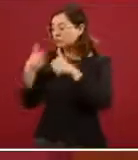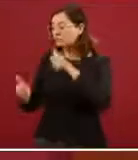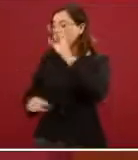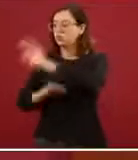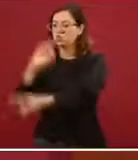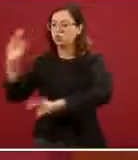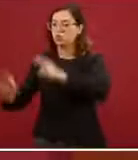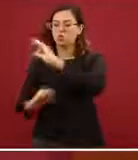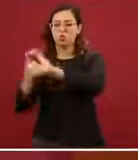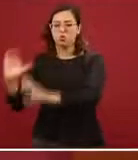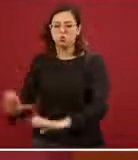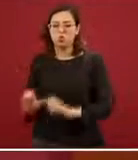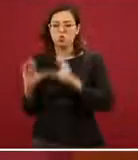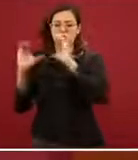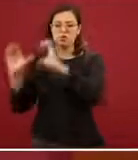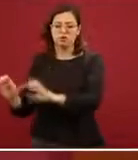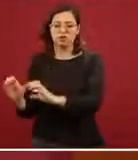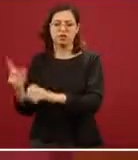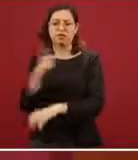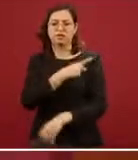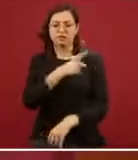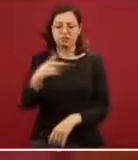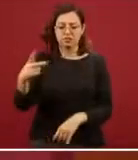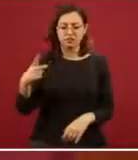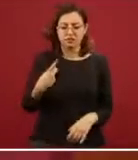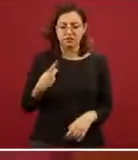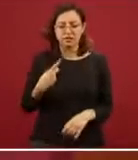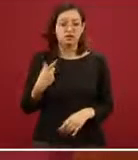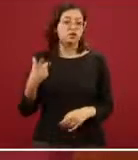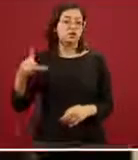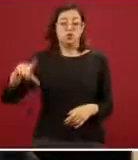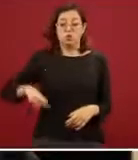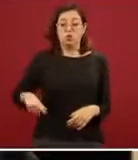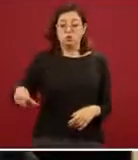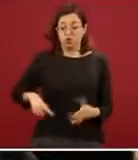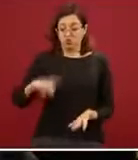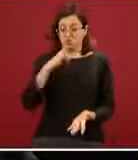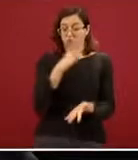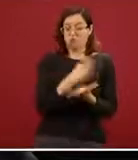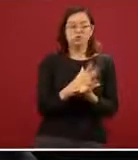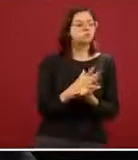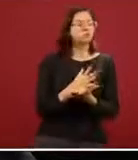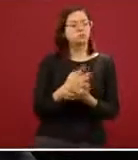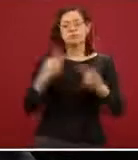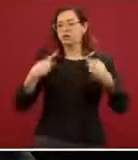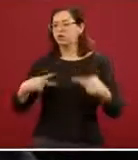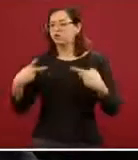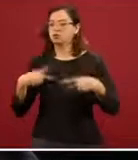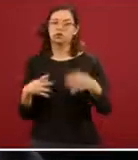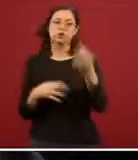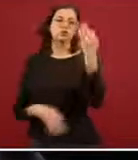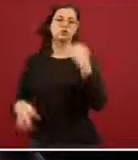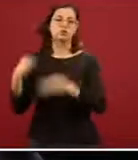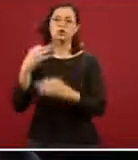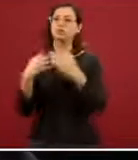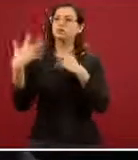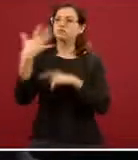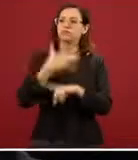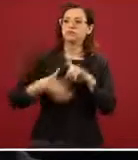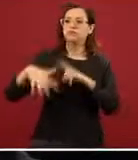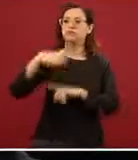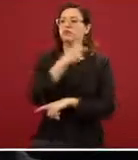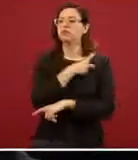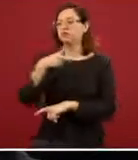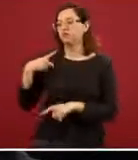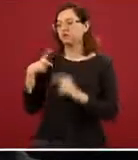responsabilidad social, no es una acción que viene del gobierno a la sociedad, es una acción que toda la comunidad debemos estar